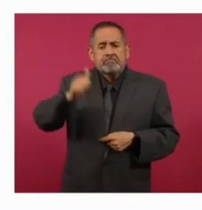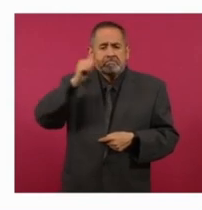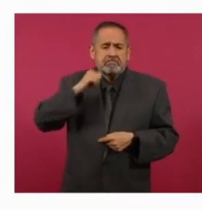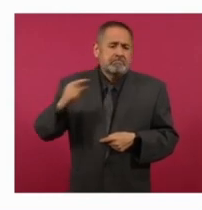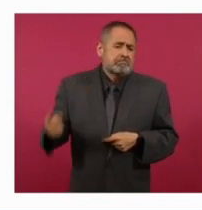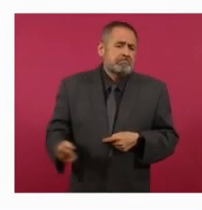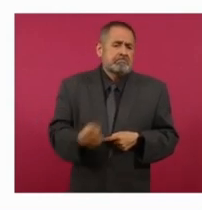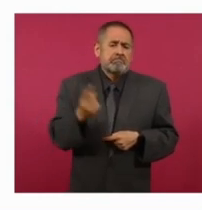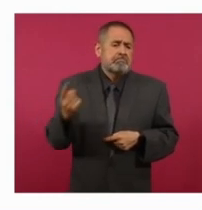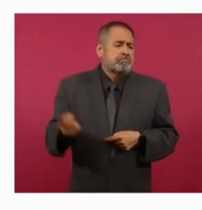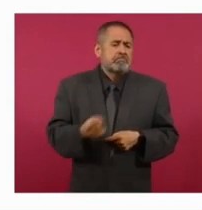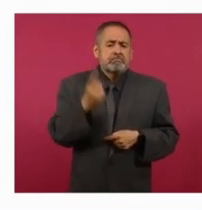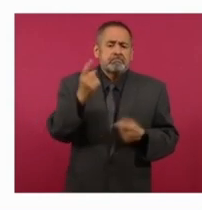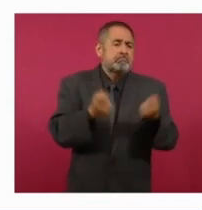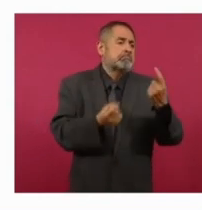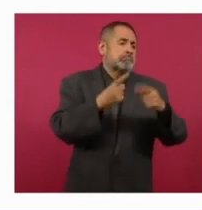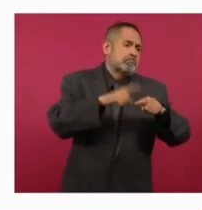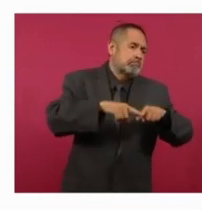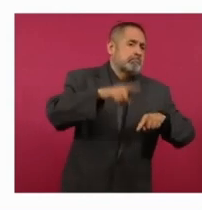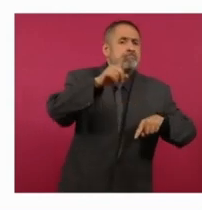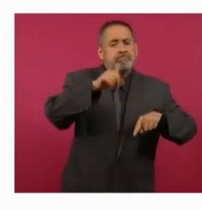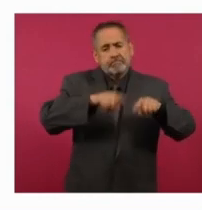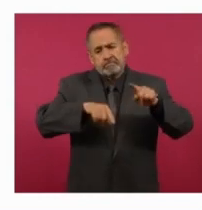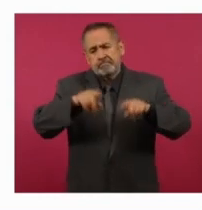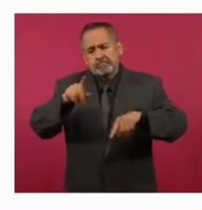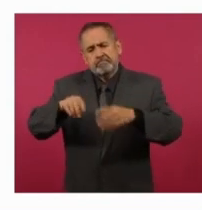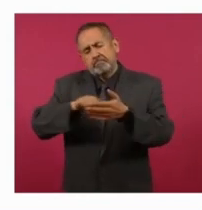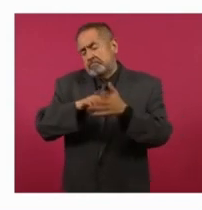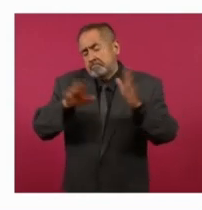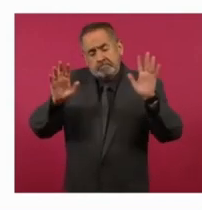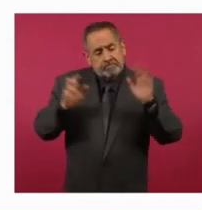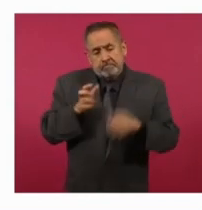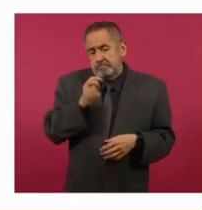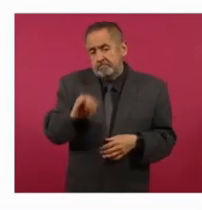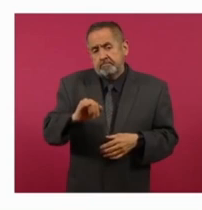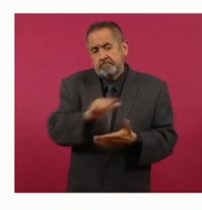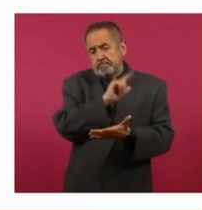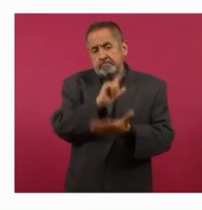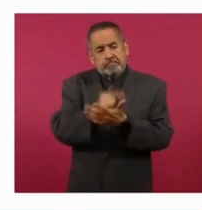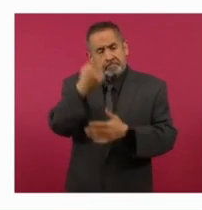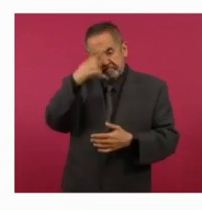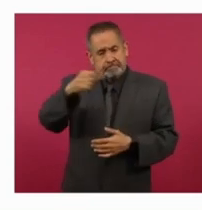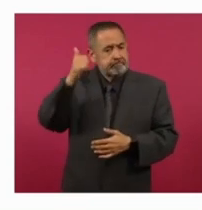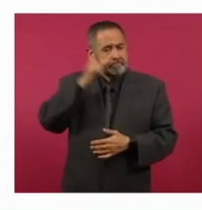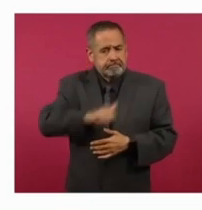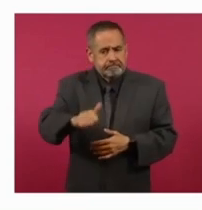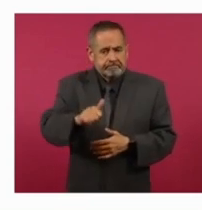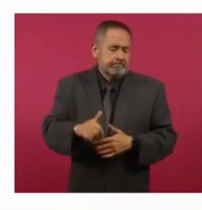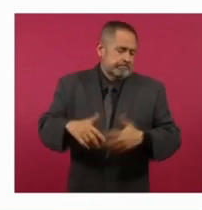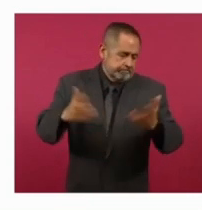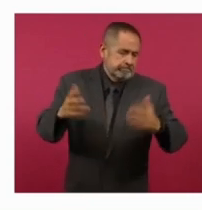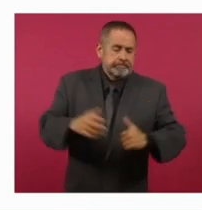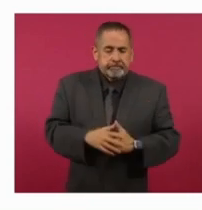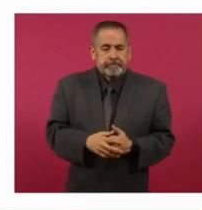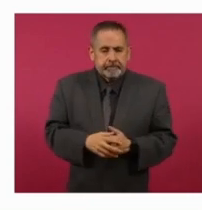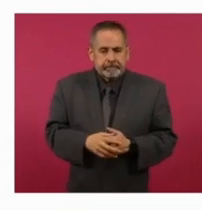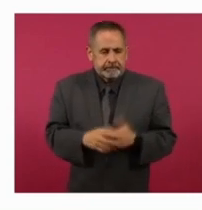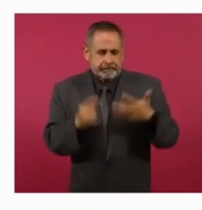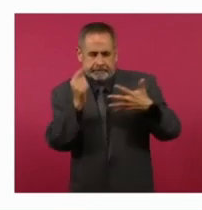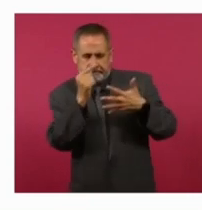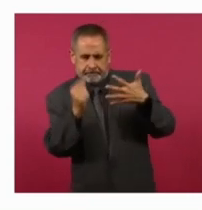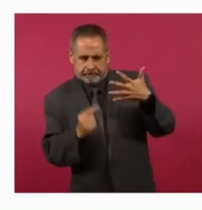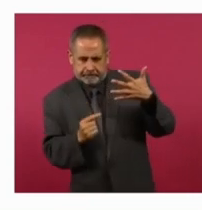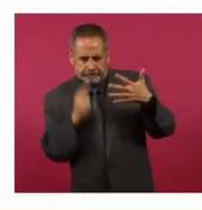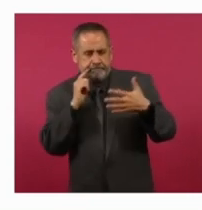bajos seguramente predominando en la temporada fría del año. Algunas recomendaciones, no me detendré en cada una, que